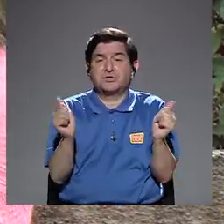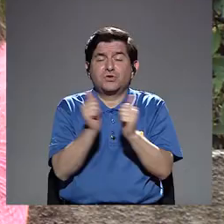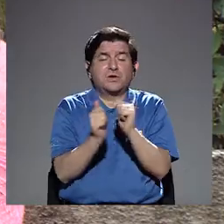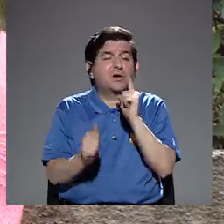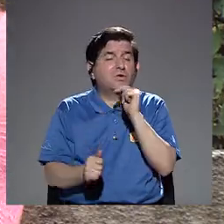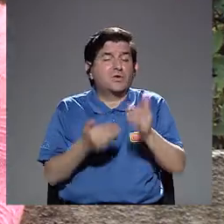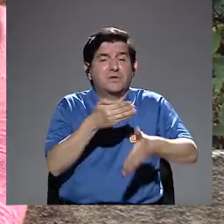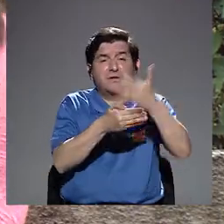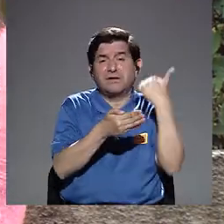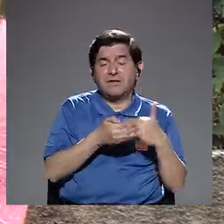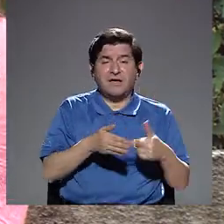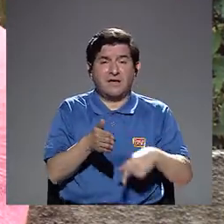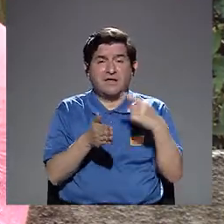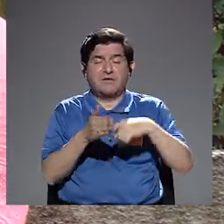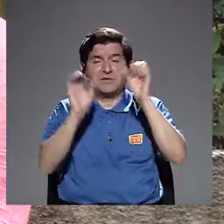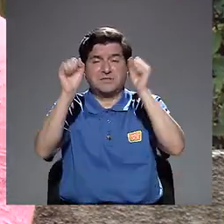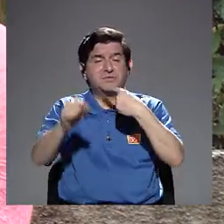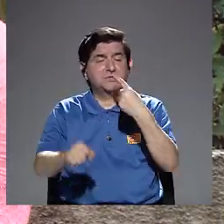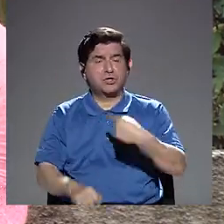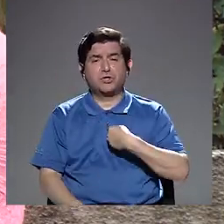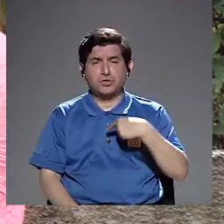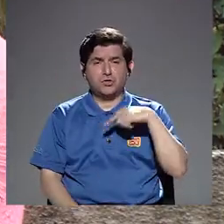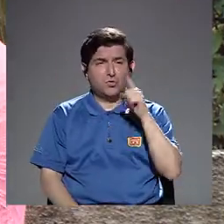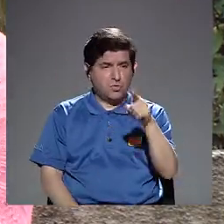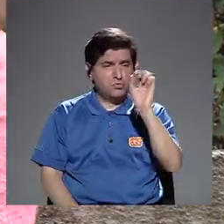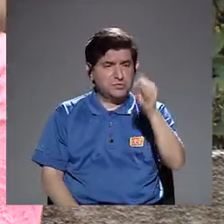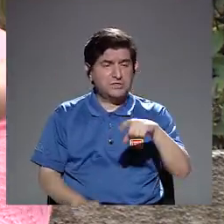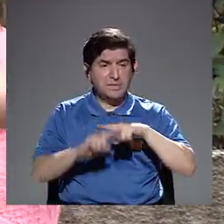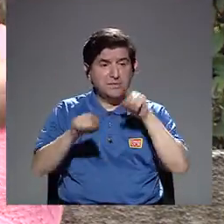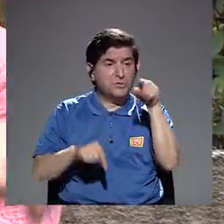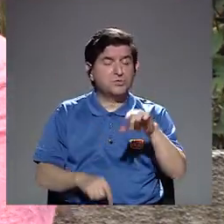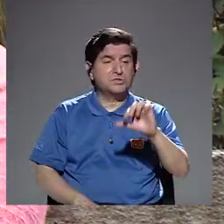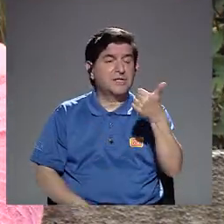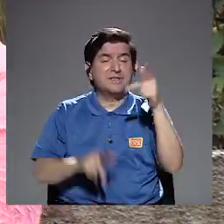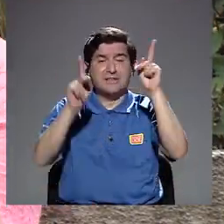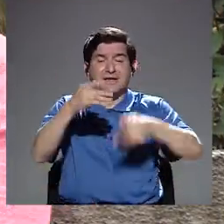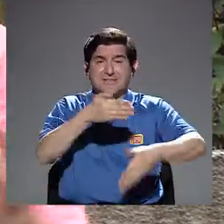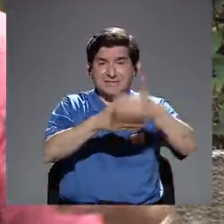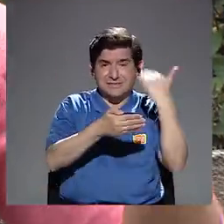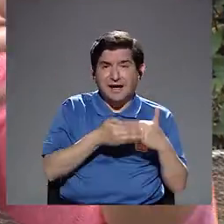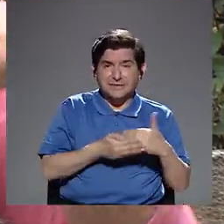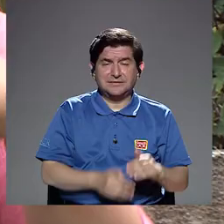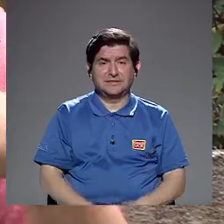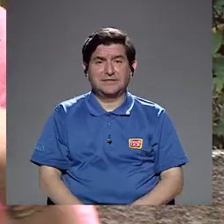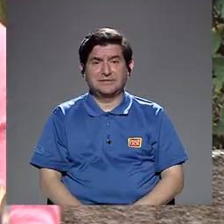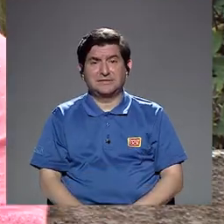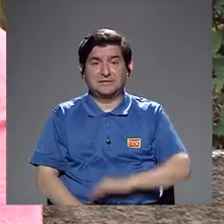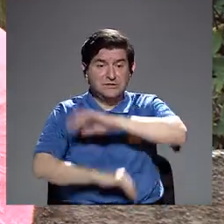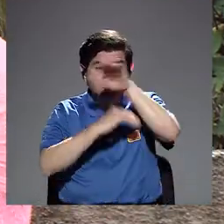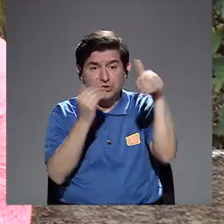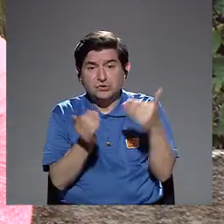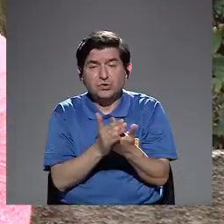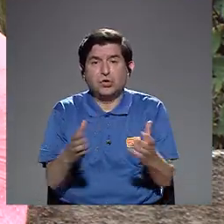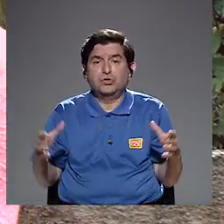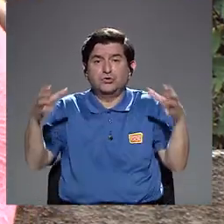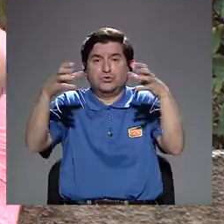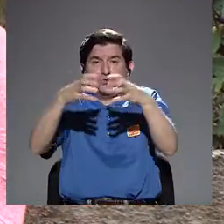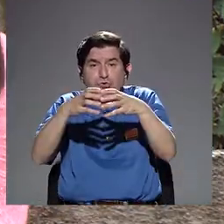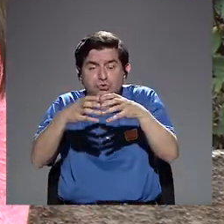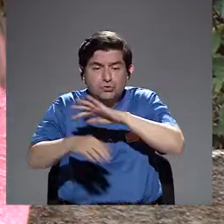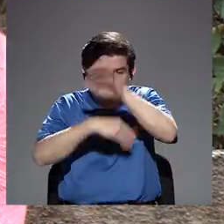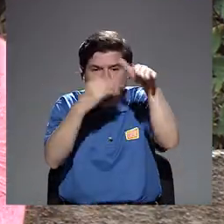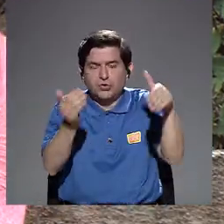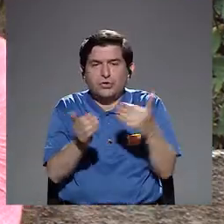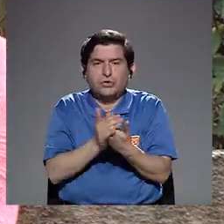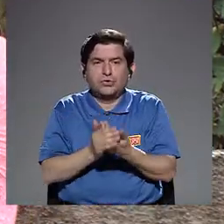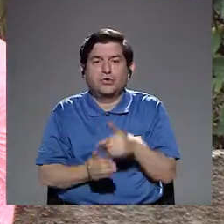y eventualmente entonces a veces usted puede decir, bueno, si yo estuve con usted, pero usted estuvo con 10 personas, entonces vamos a estar todos como en conjunto y todo